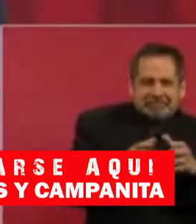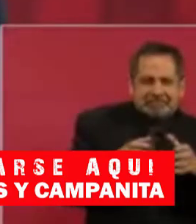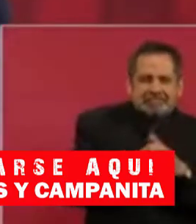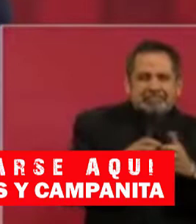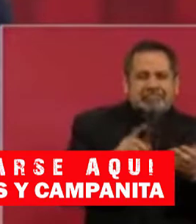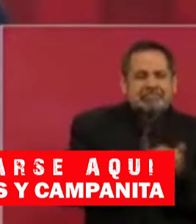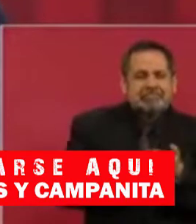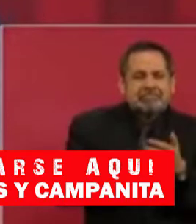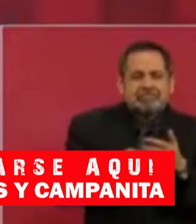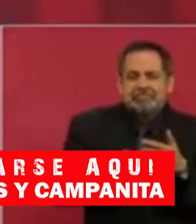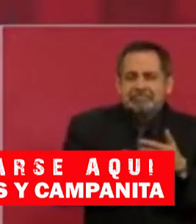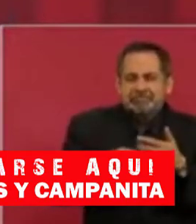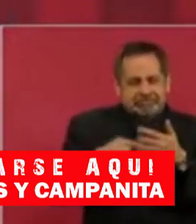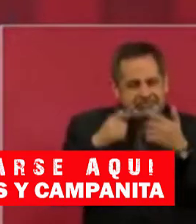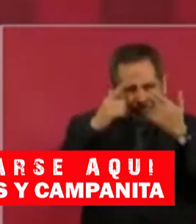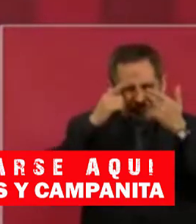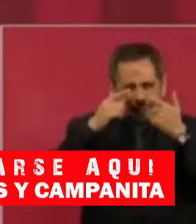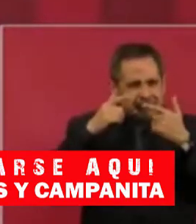con los marinos,